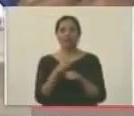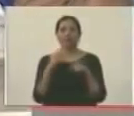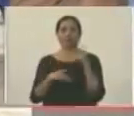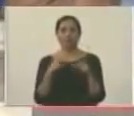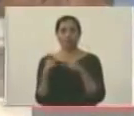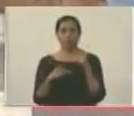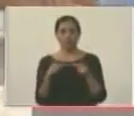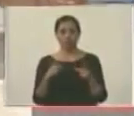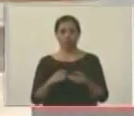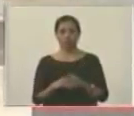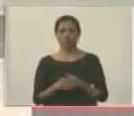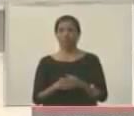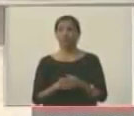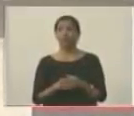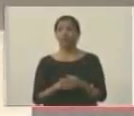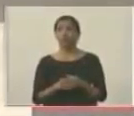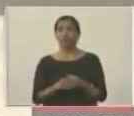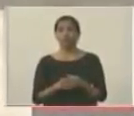presidente.